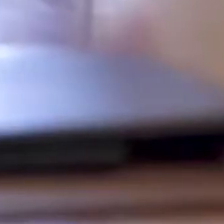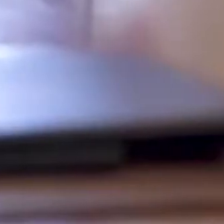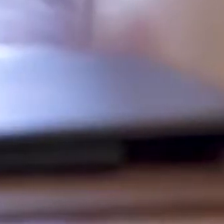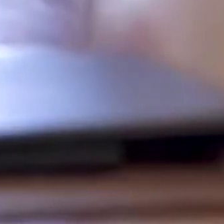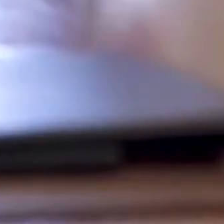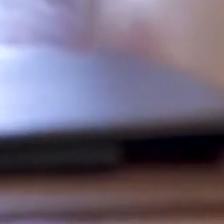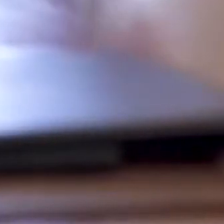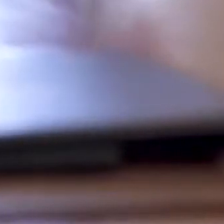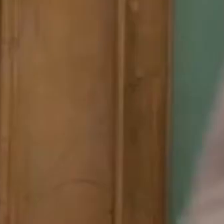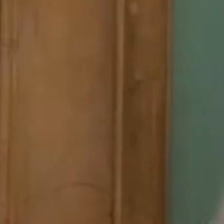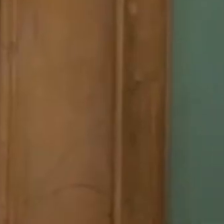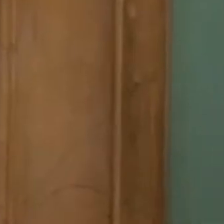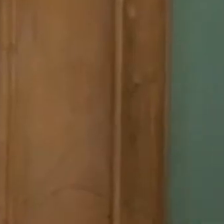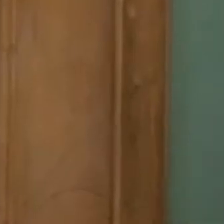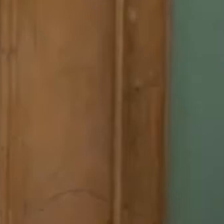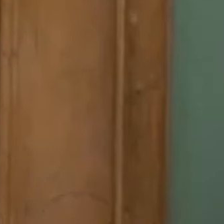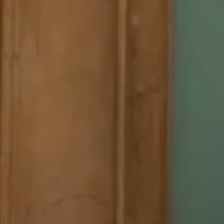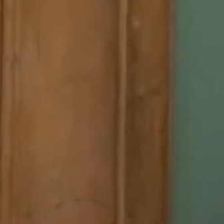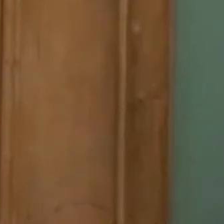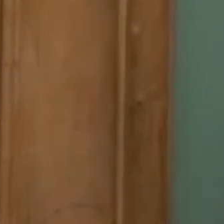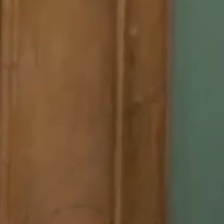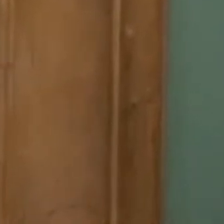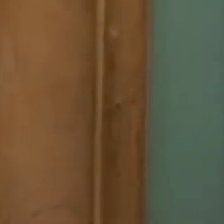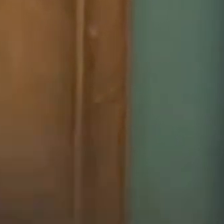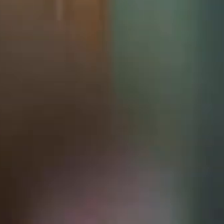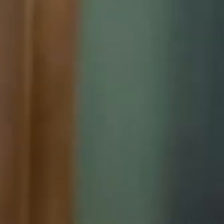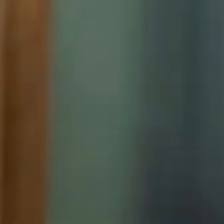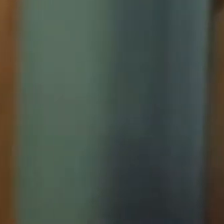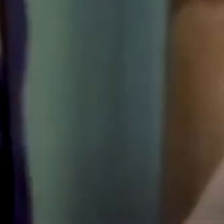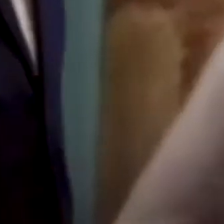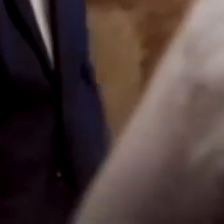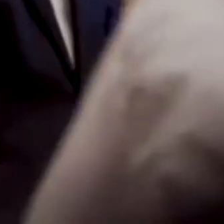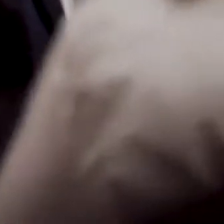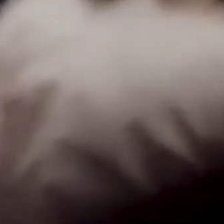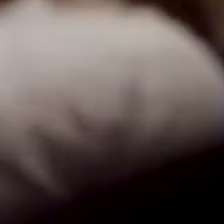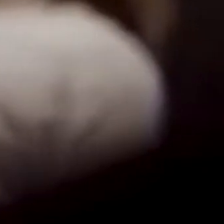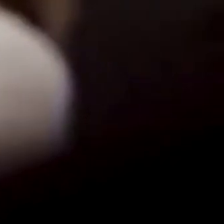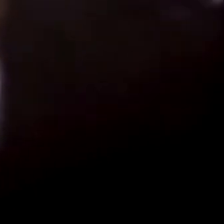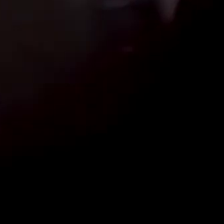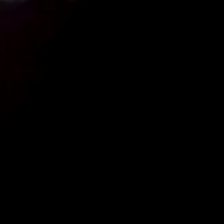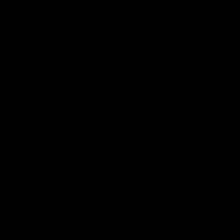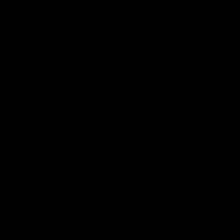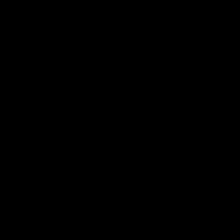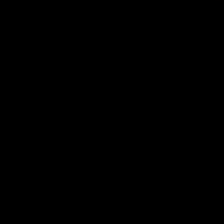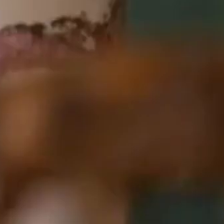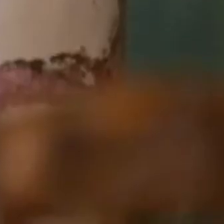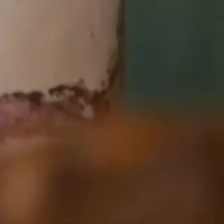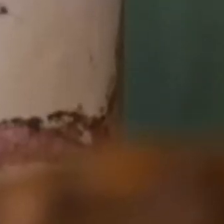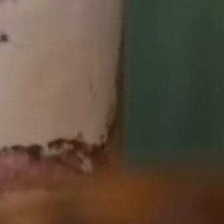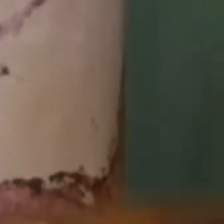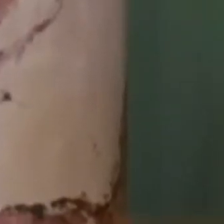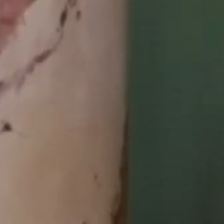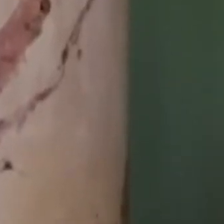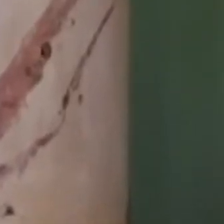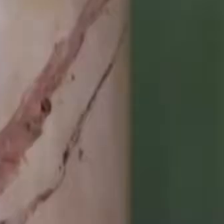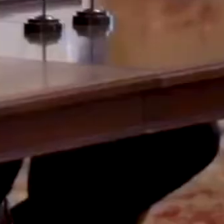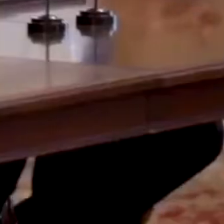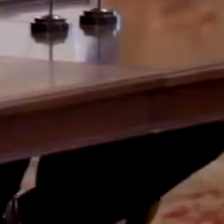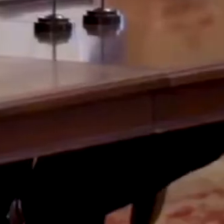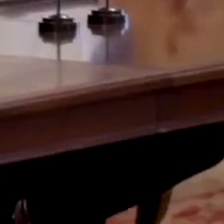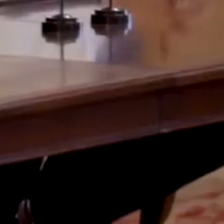corporación financiera de los Estados Unidos para el desarrollo internacional tiene interés de movilizar inversión en